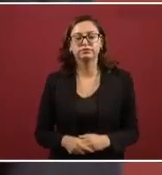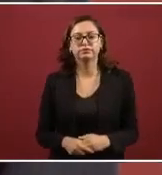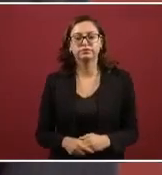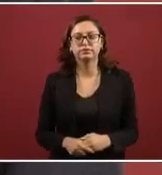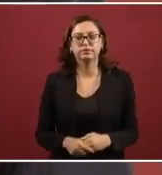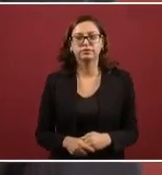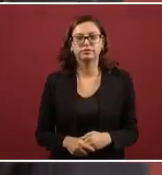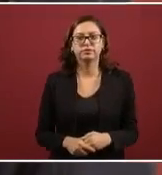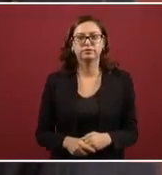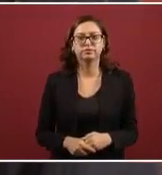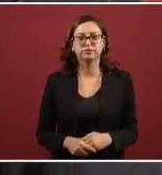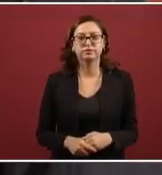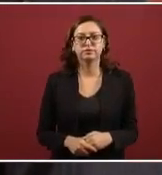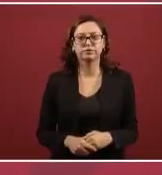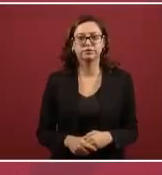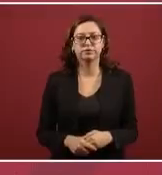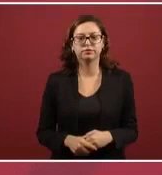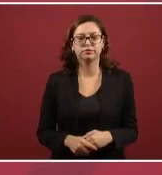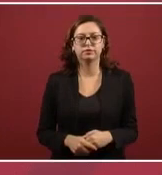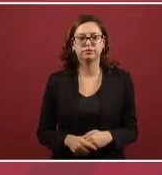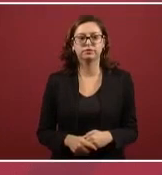integrado un